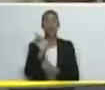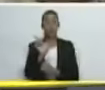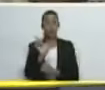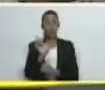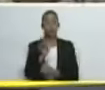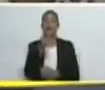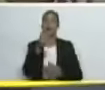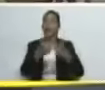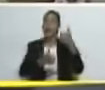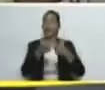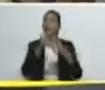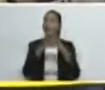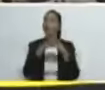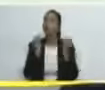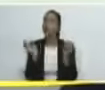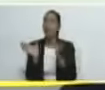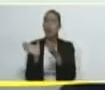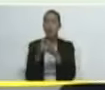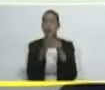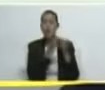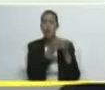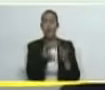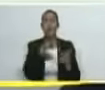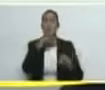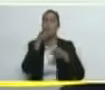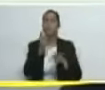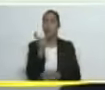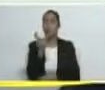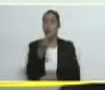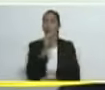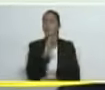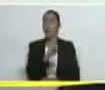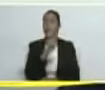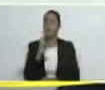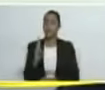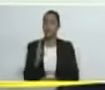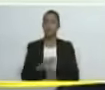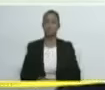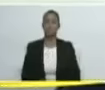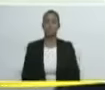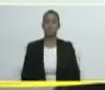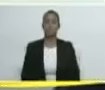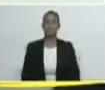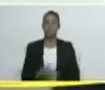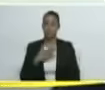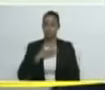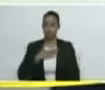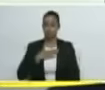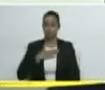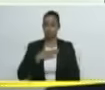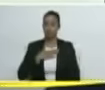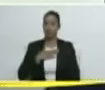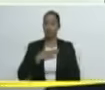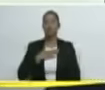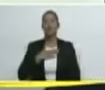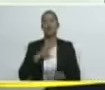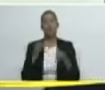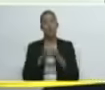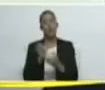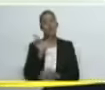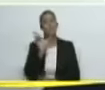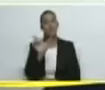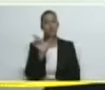partidos del Gran Polo Patriótico. Nos ha correspondido a nosotros, al Partido Socialista Unido de Venezuela, luego